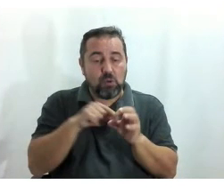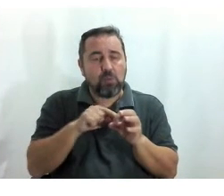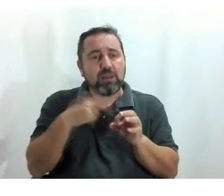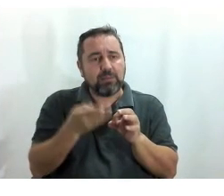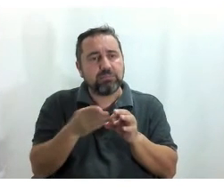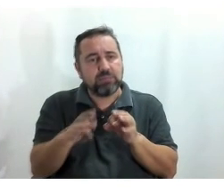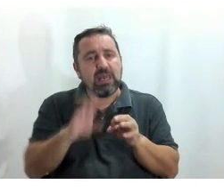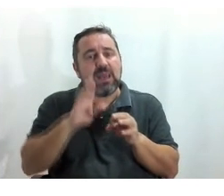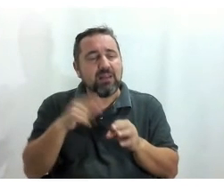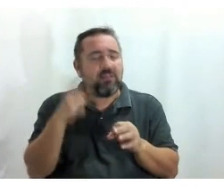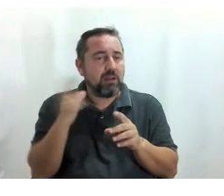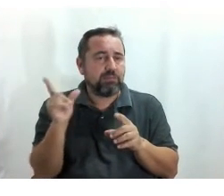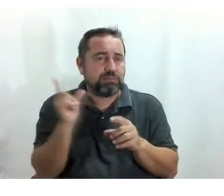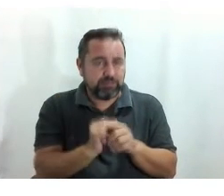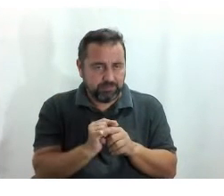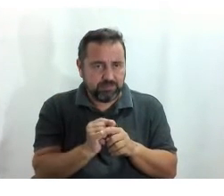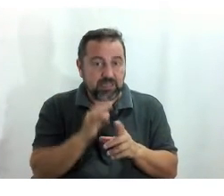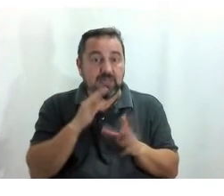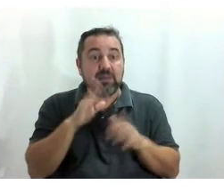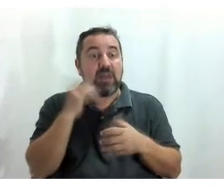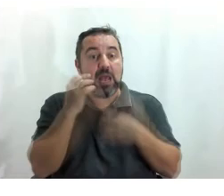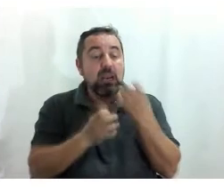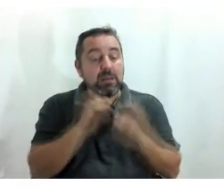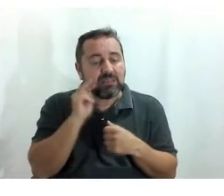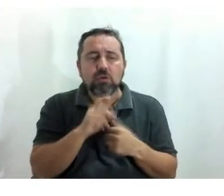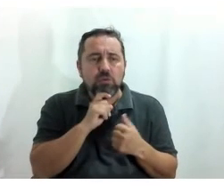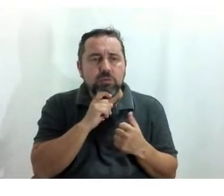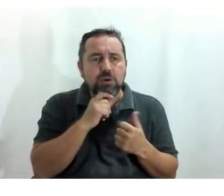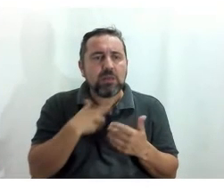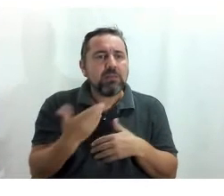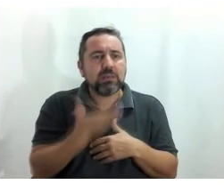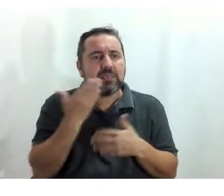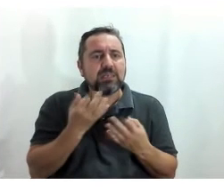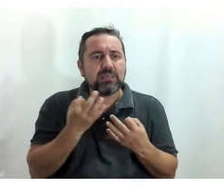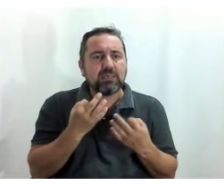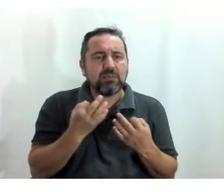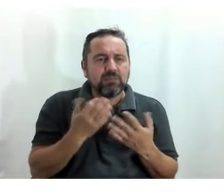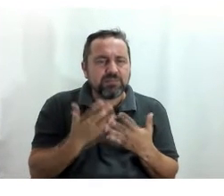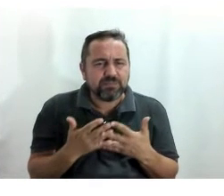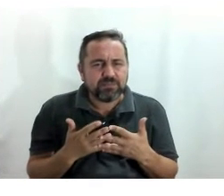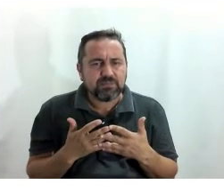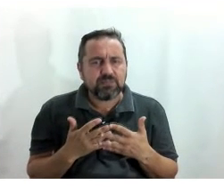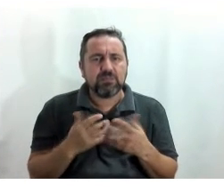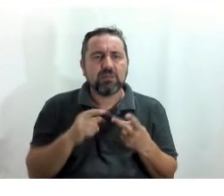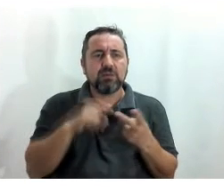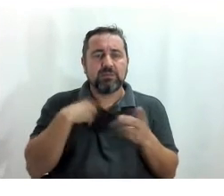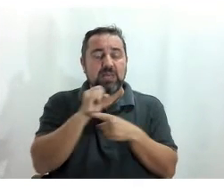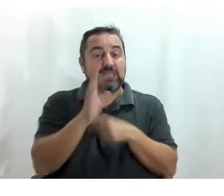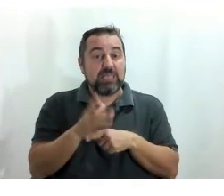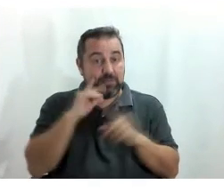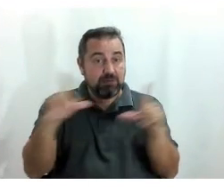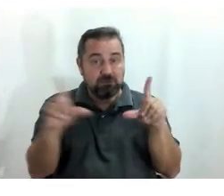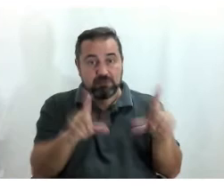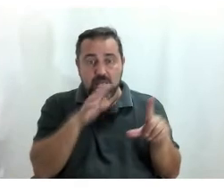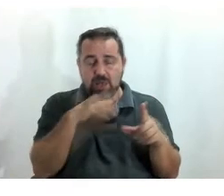a la pérdida auditiva, que en el animal se manifiesta como un incremento en los umbrales auditivos. En este esquema,